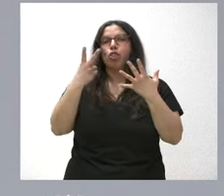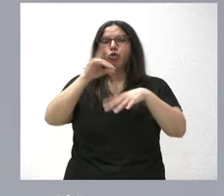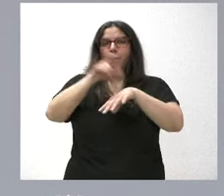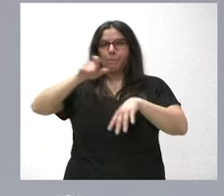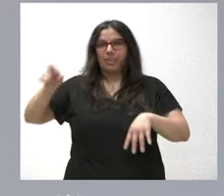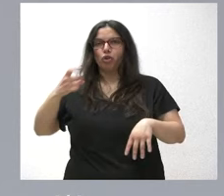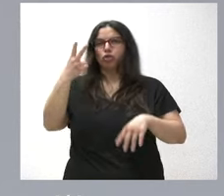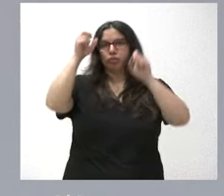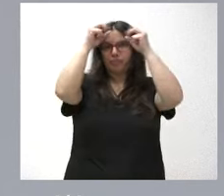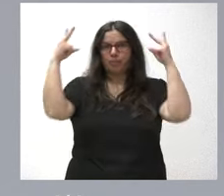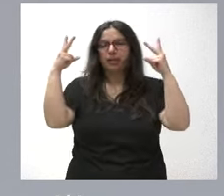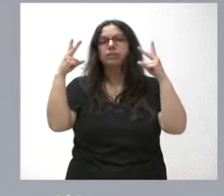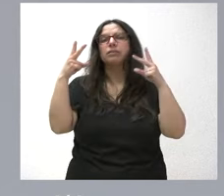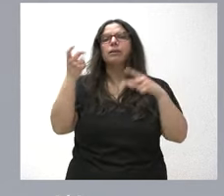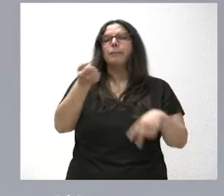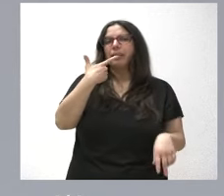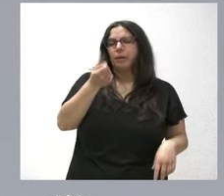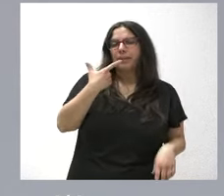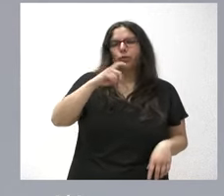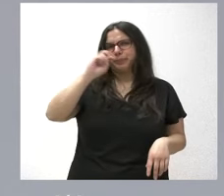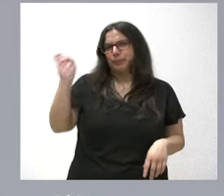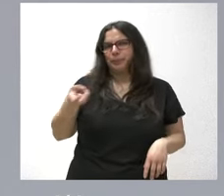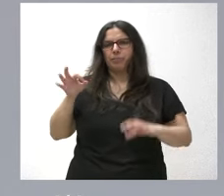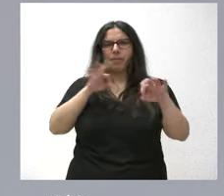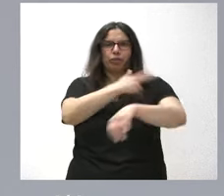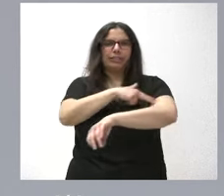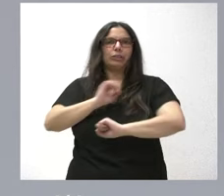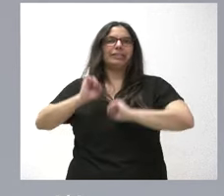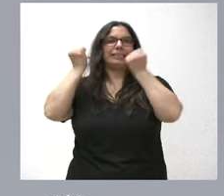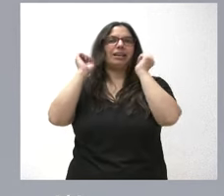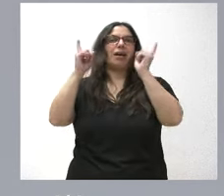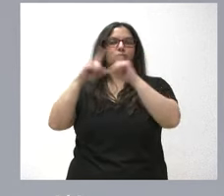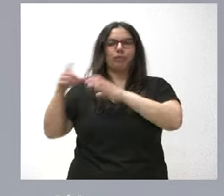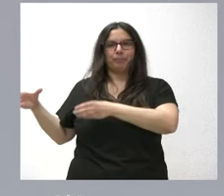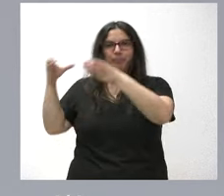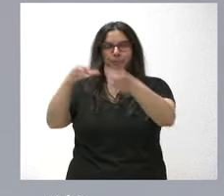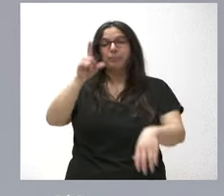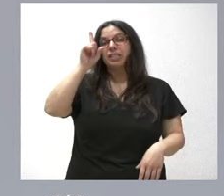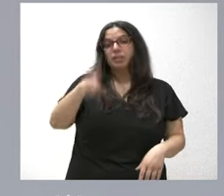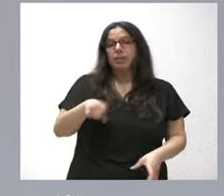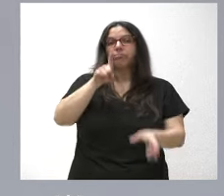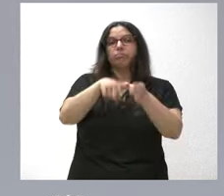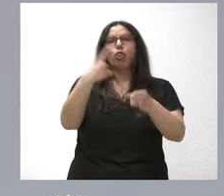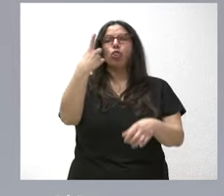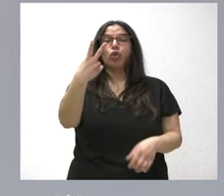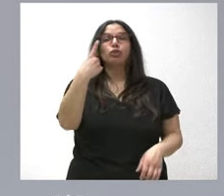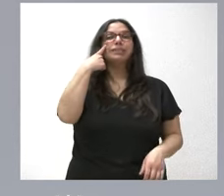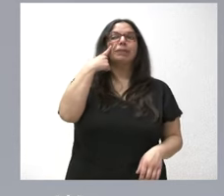2 enfermeras, medicamentos, etcétera. También se participan la asistencia de 2 inspectores de